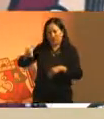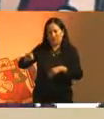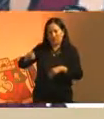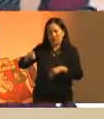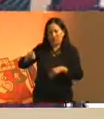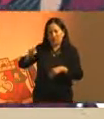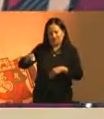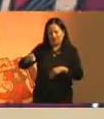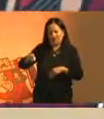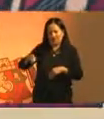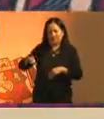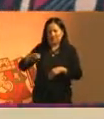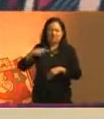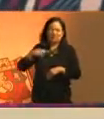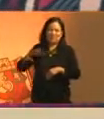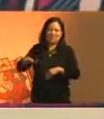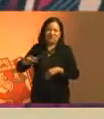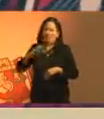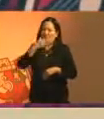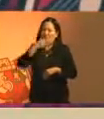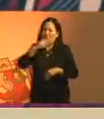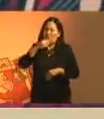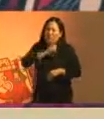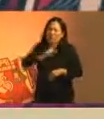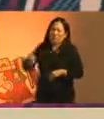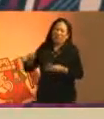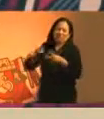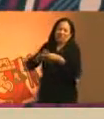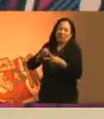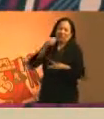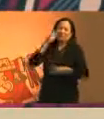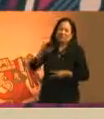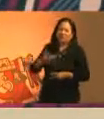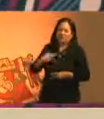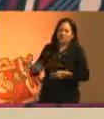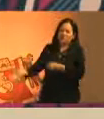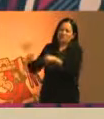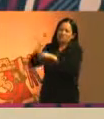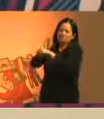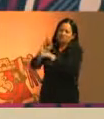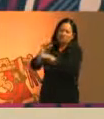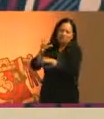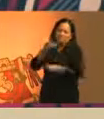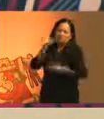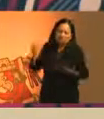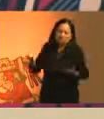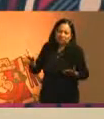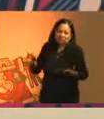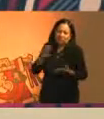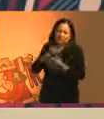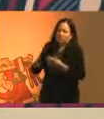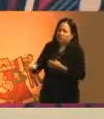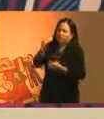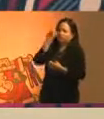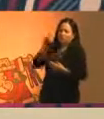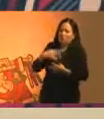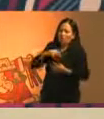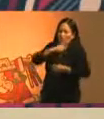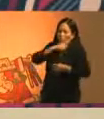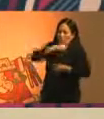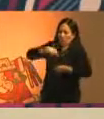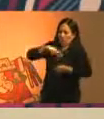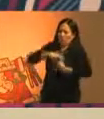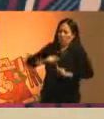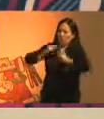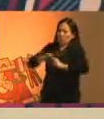al que él llamaba un bandido que no nos no nos defendió durante la rebelión delahuertista es más nos engañó le dimos armas y